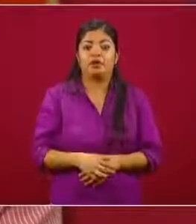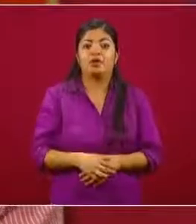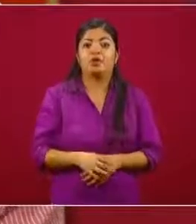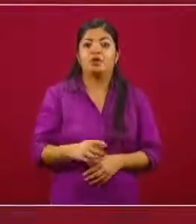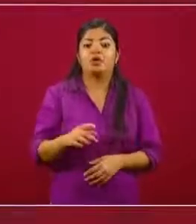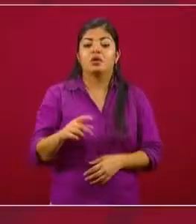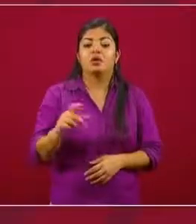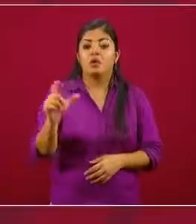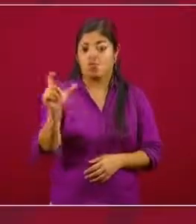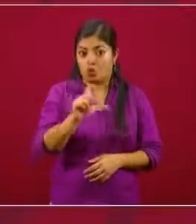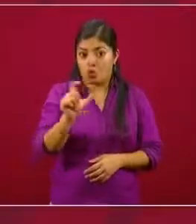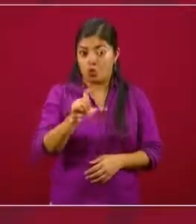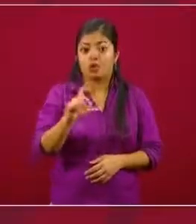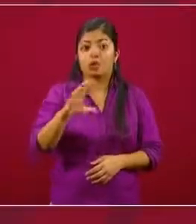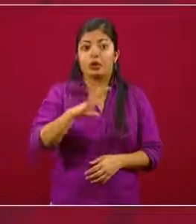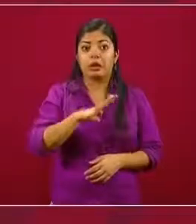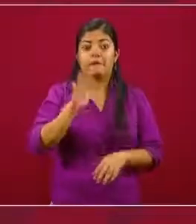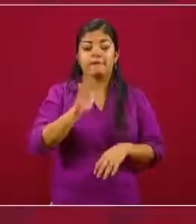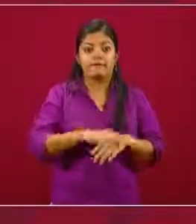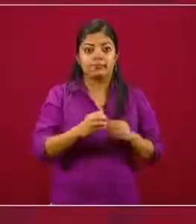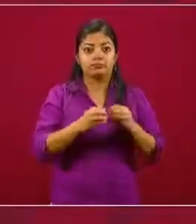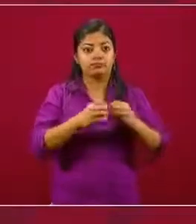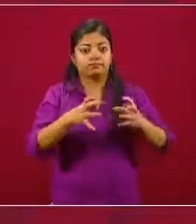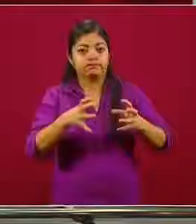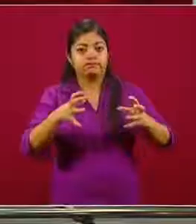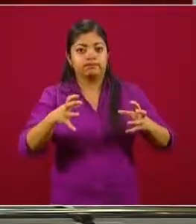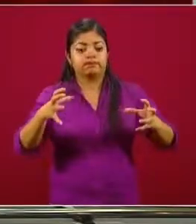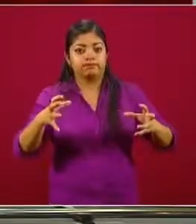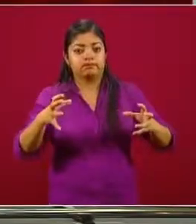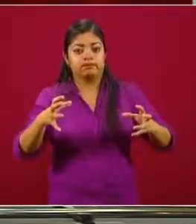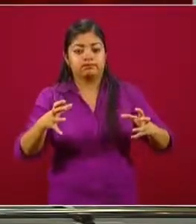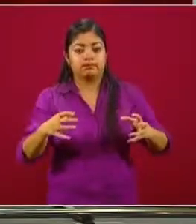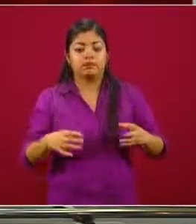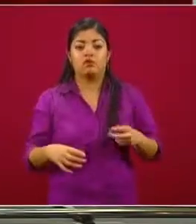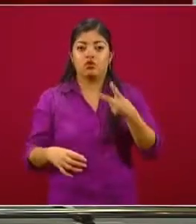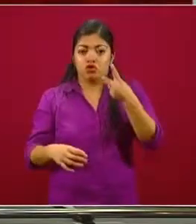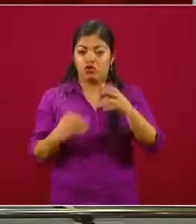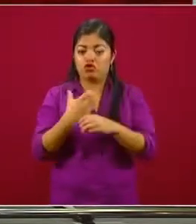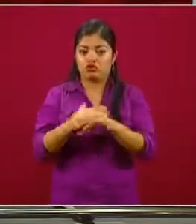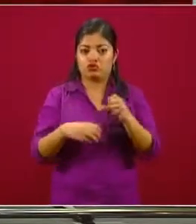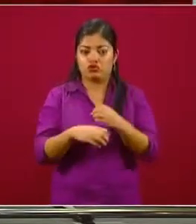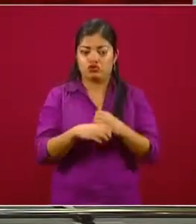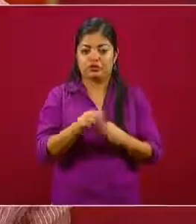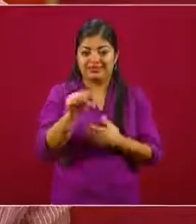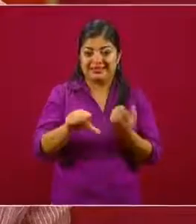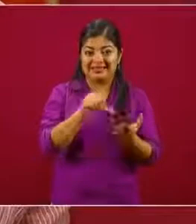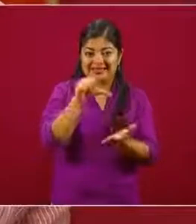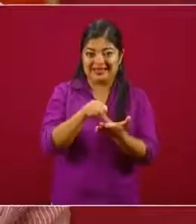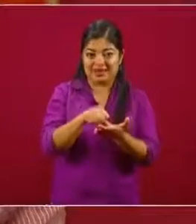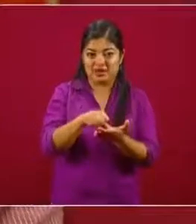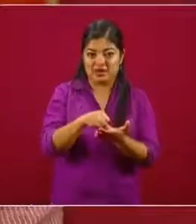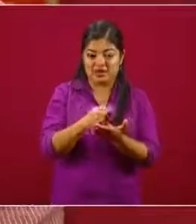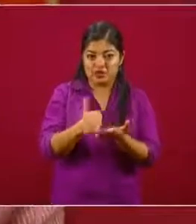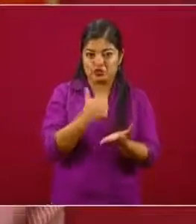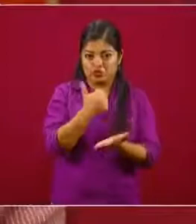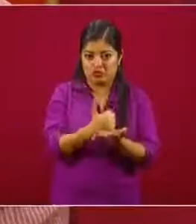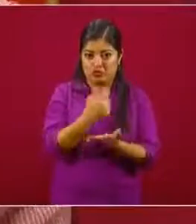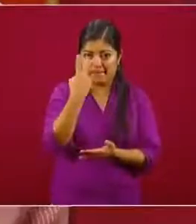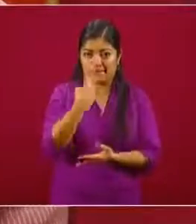siguen presentando más casos, atiende a dos situaciones. En el Valle de México